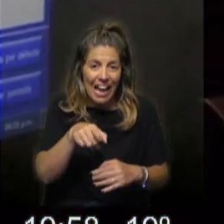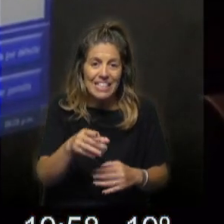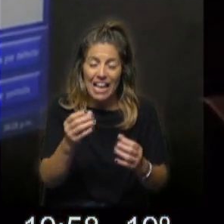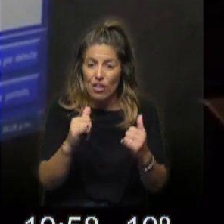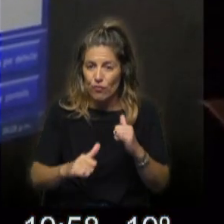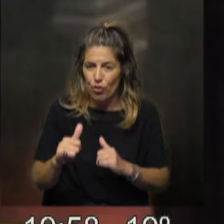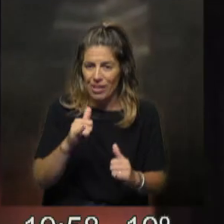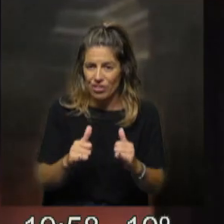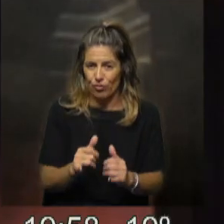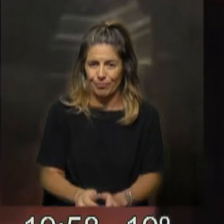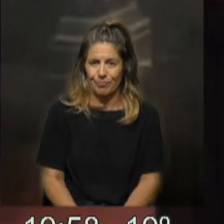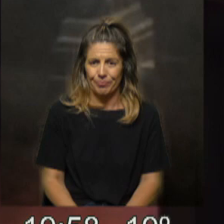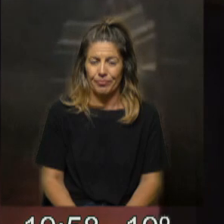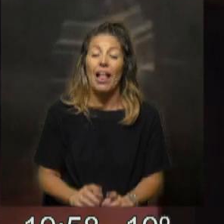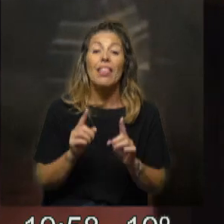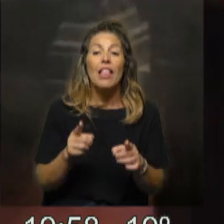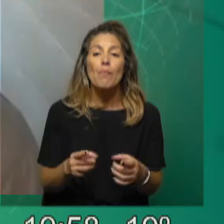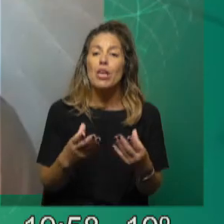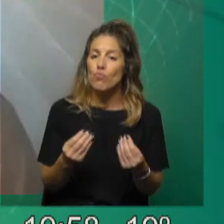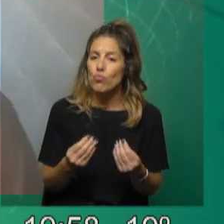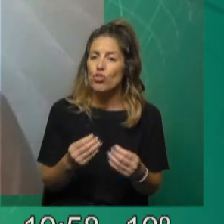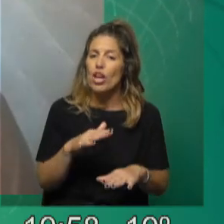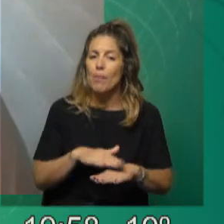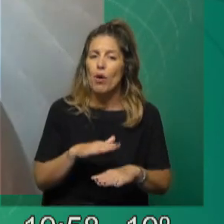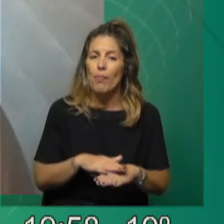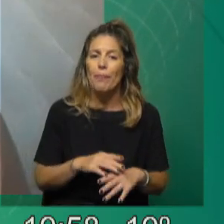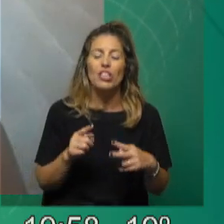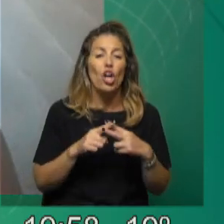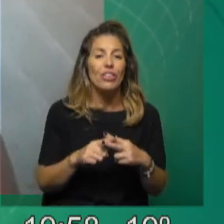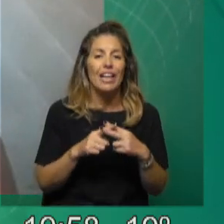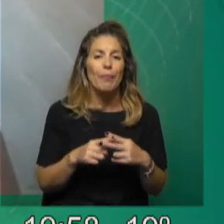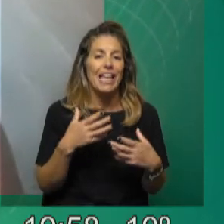datos. También hay mucho a la hora de hacer herramientas, por ejemplo,